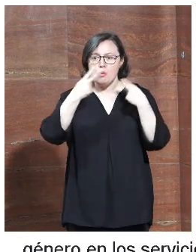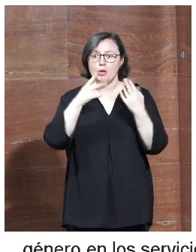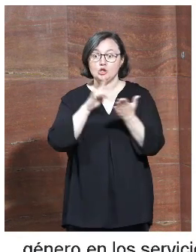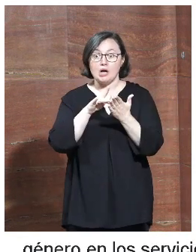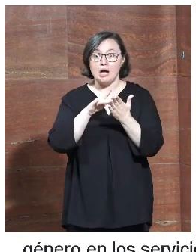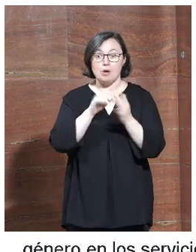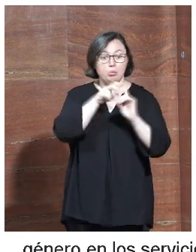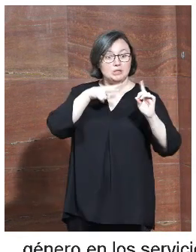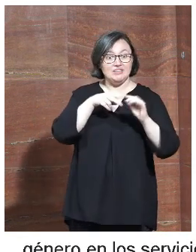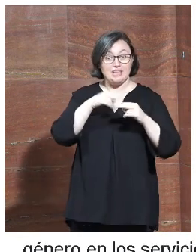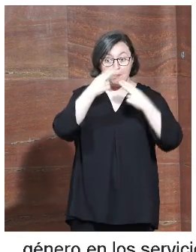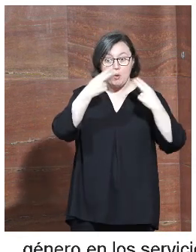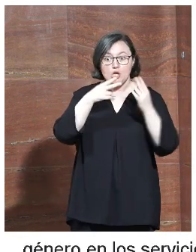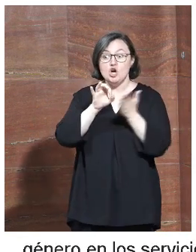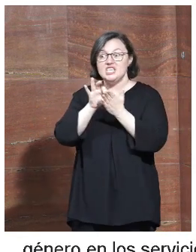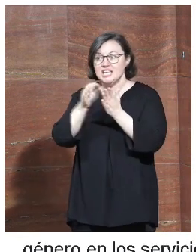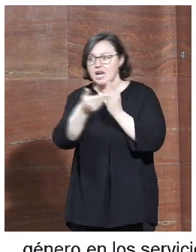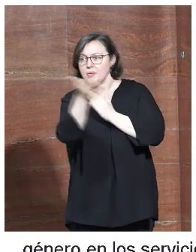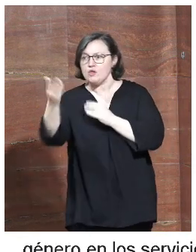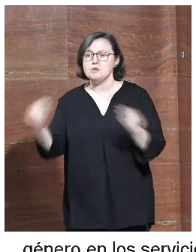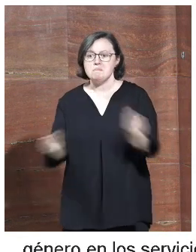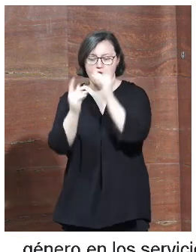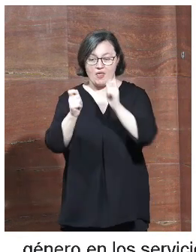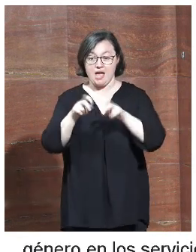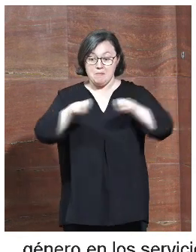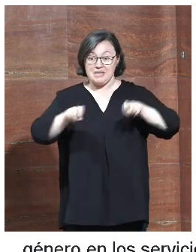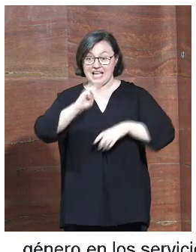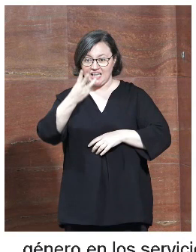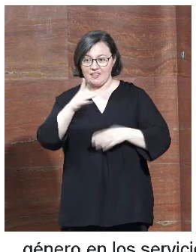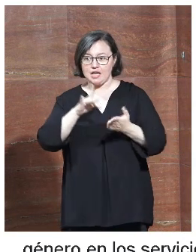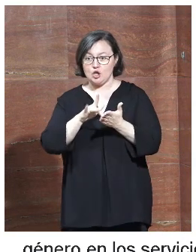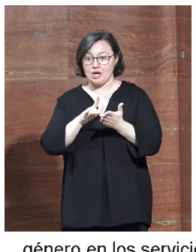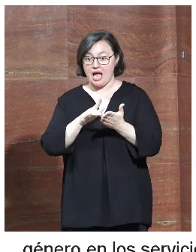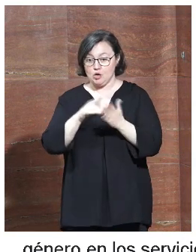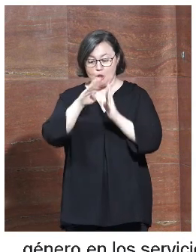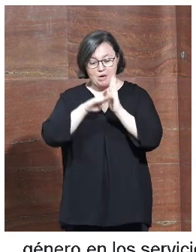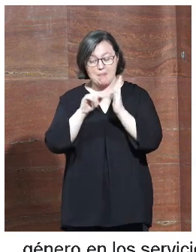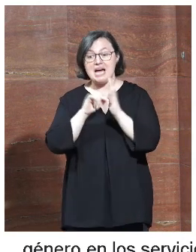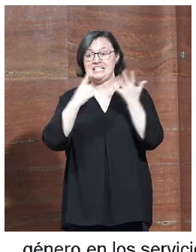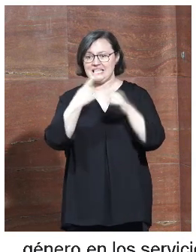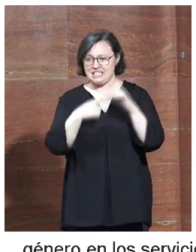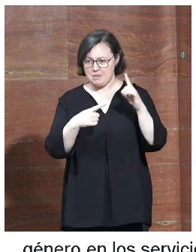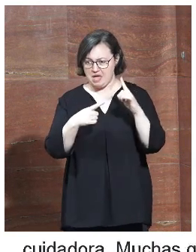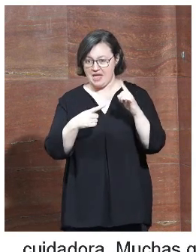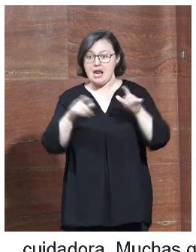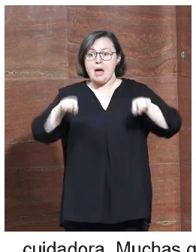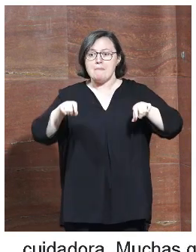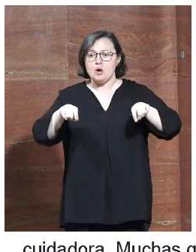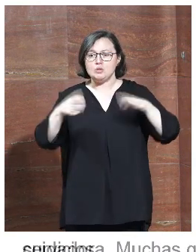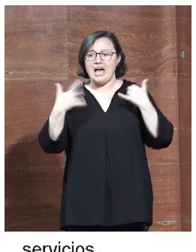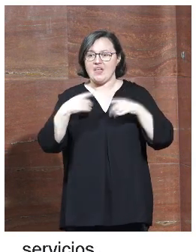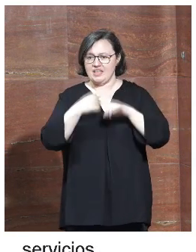lo público mejora los servicios. La siguiente mesa está programada a las 6:30, ahora hay una